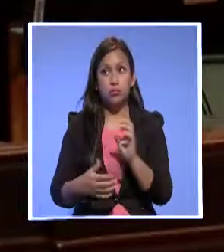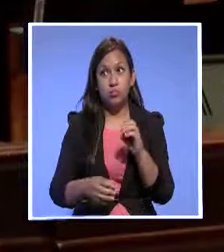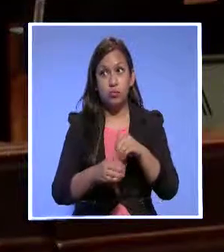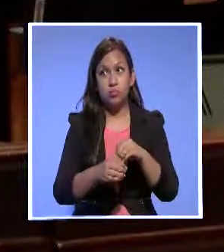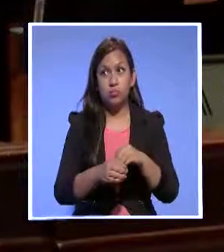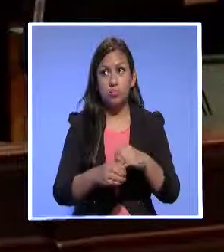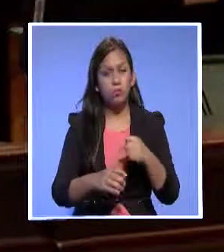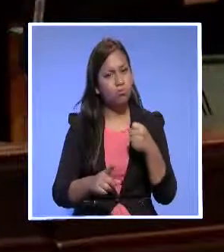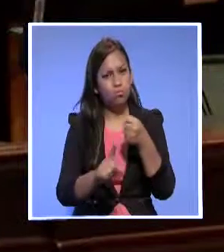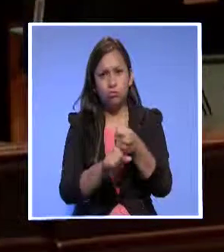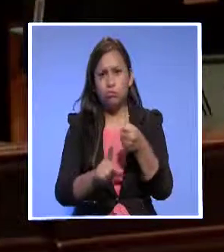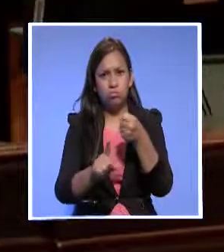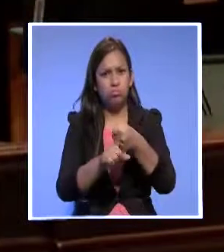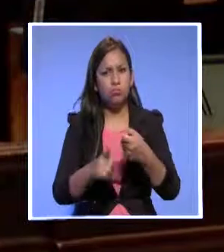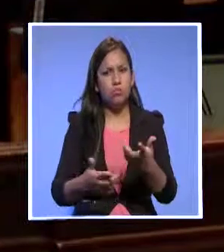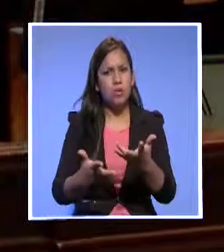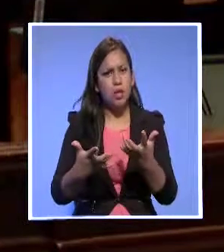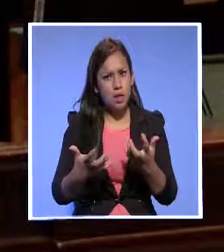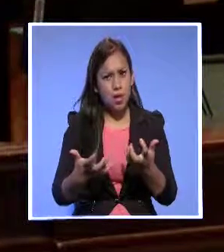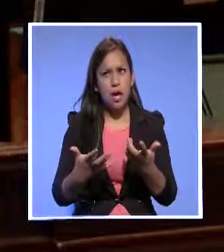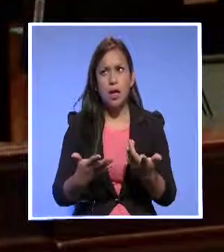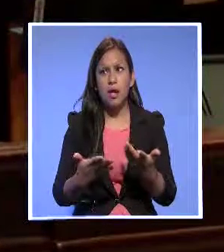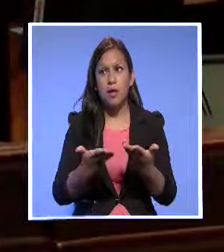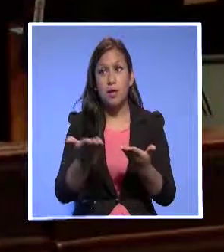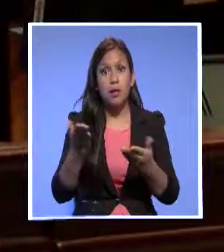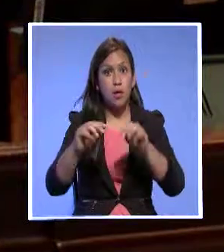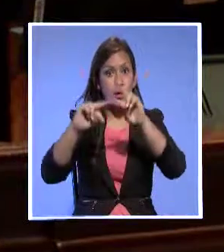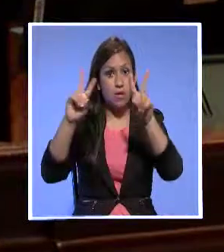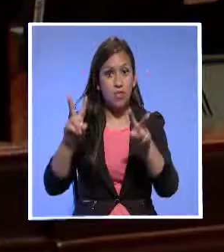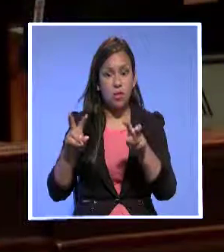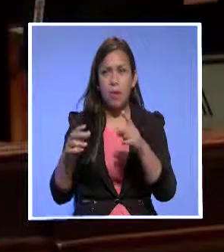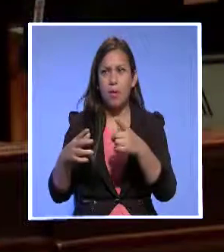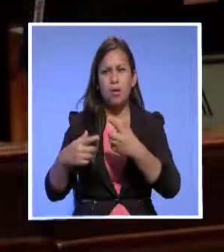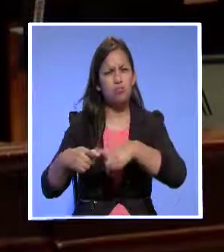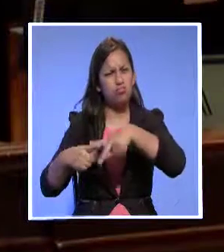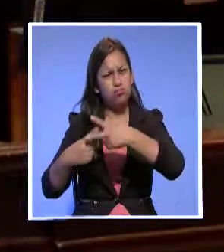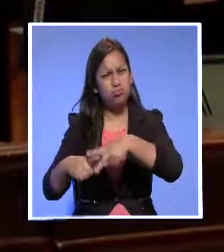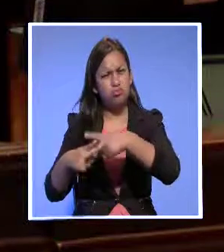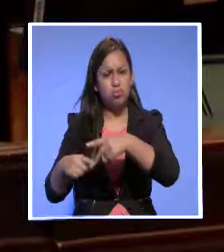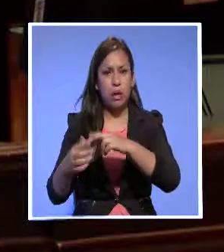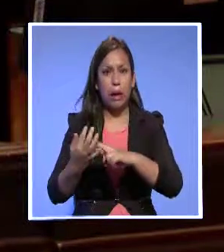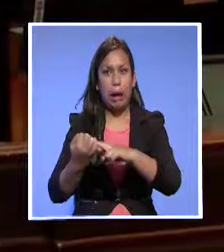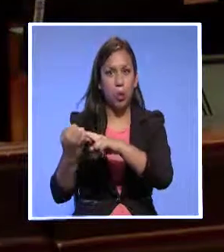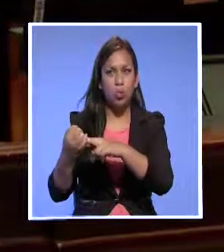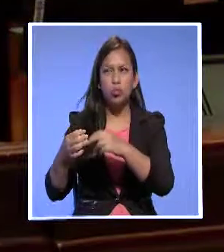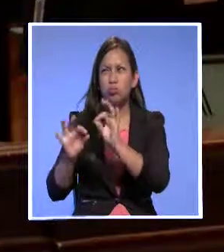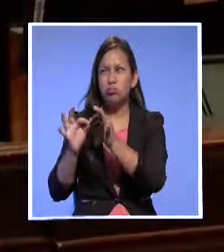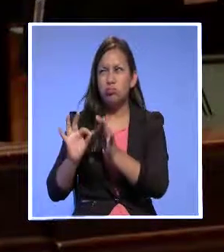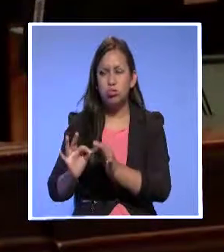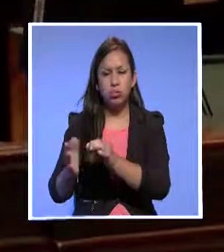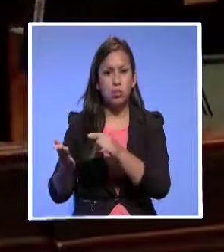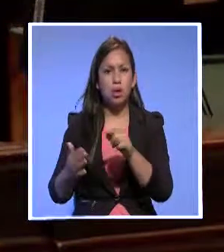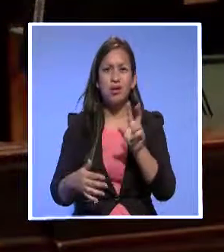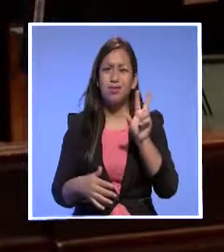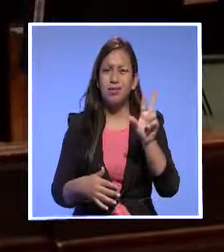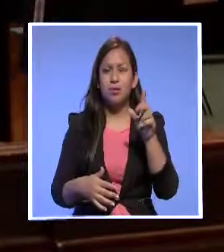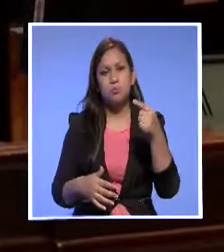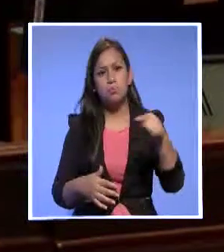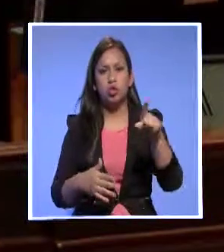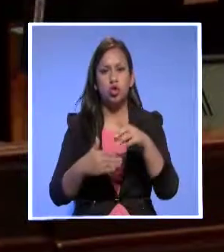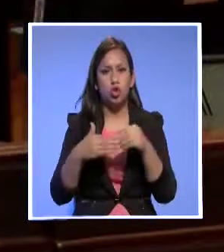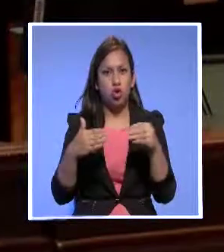para lograr la intervención electromecánica de la planta para lo que se requieren recursos por el orden de los tres millones de dólares